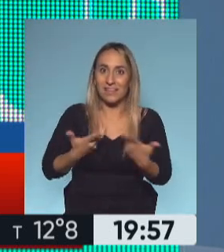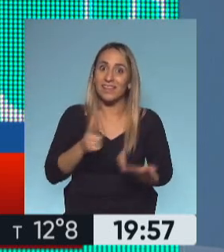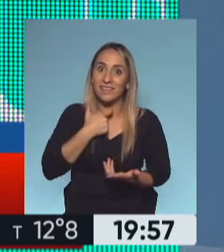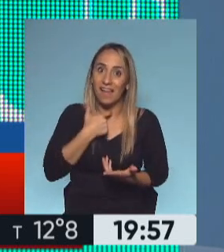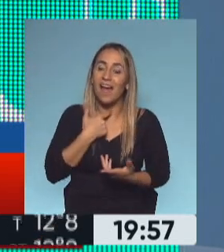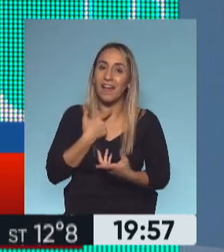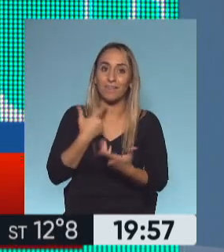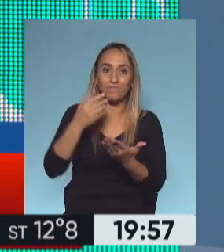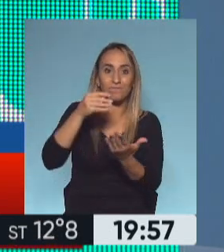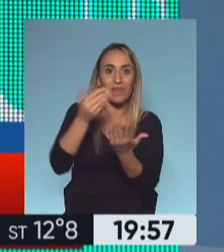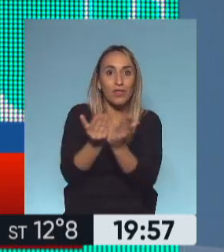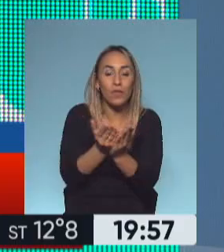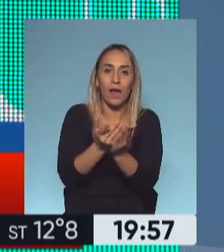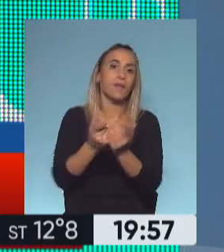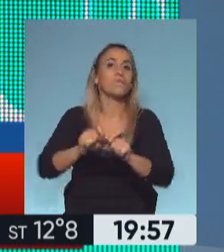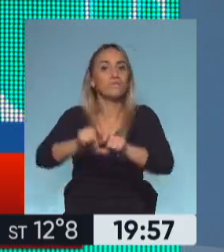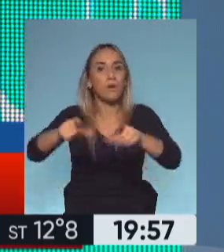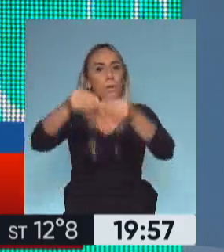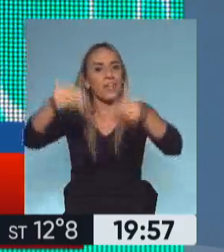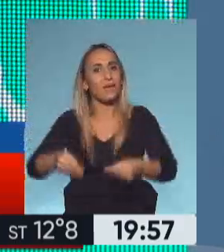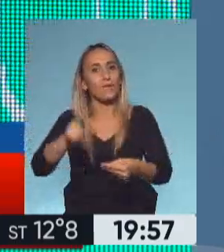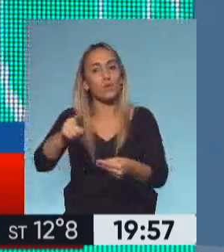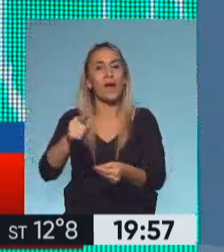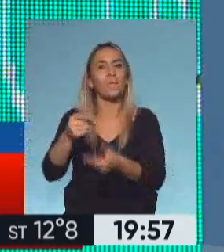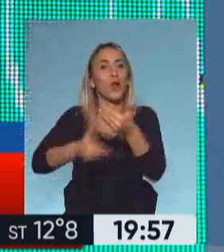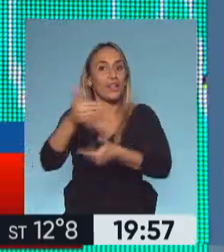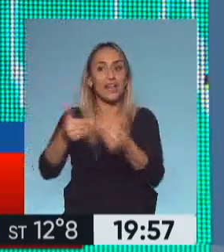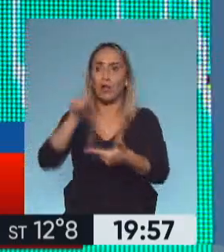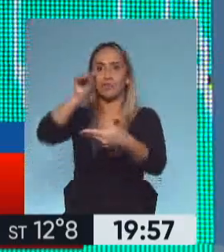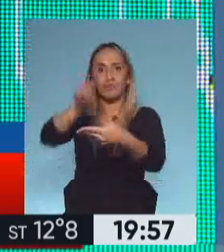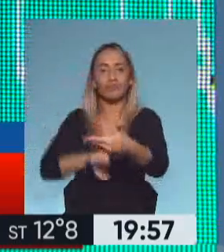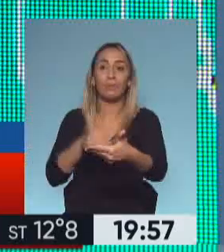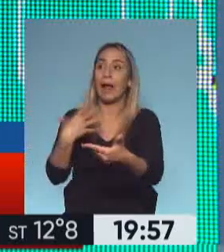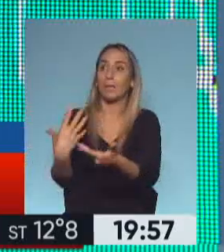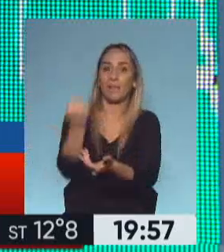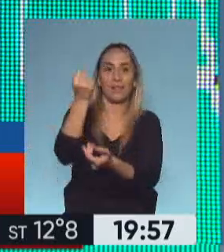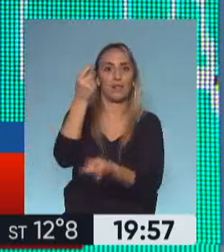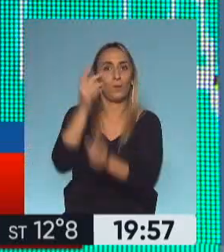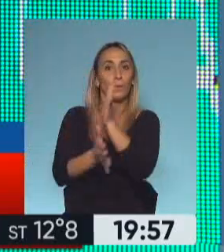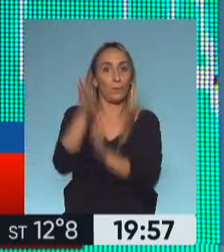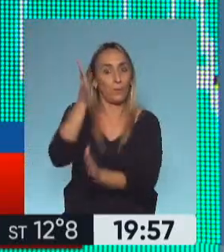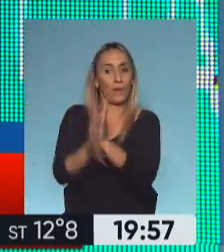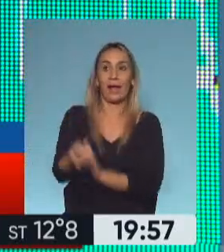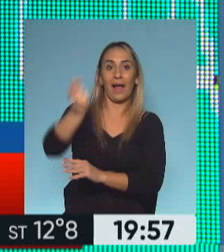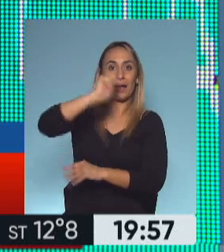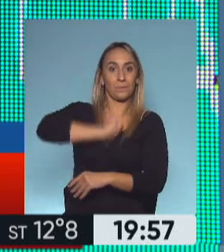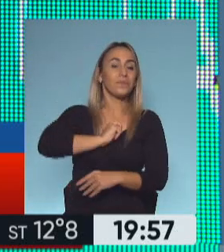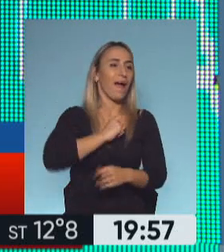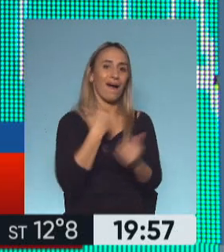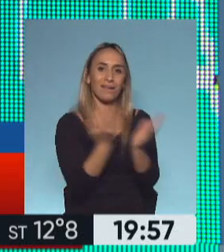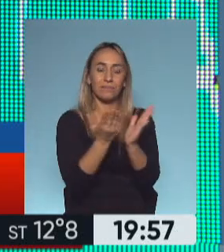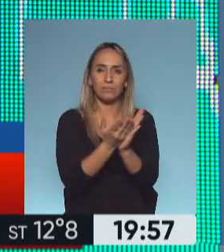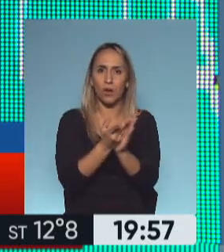de Progresar y se anotan esperanzados de que esa beca llegue. Esa beca llega a partir de que nos animamos a discutir un